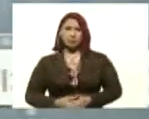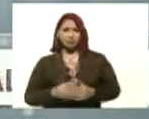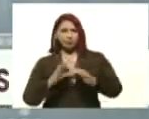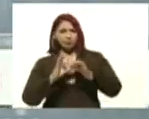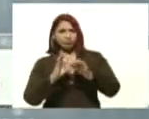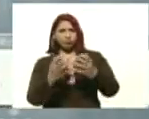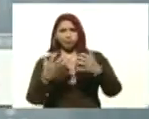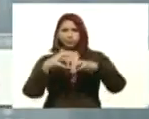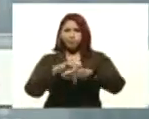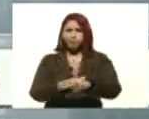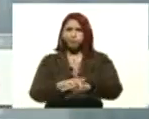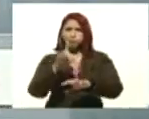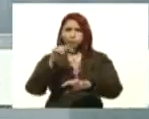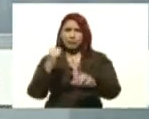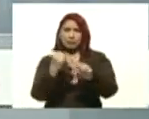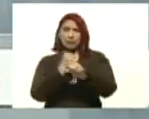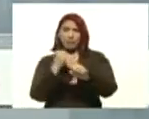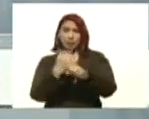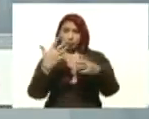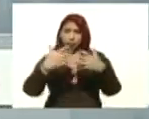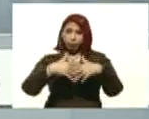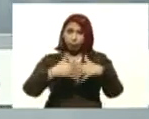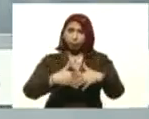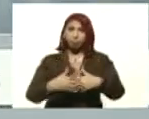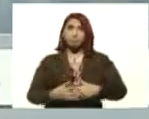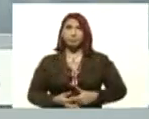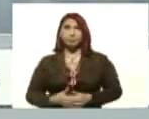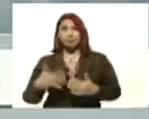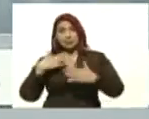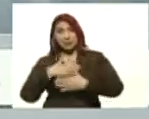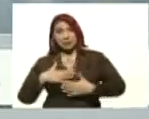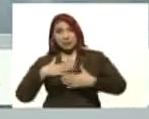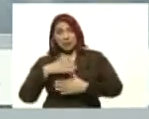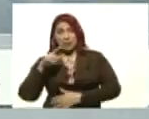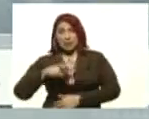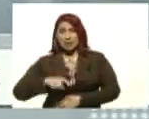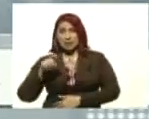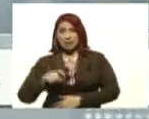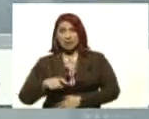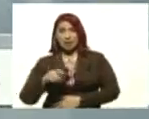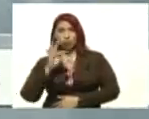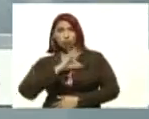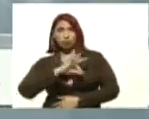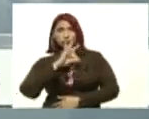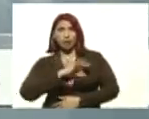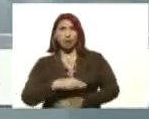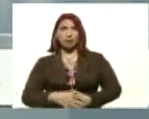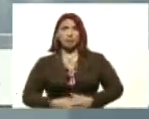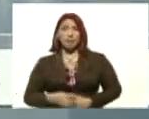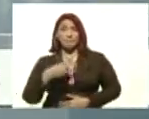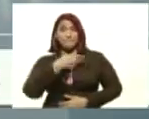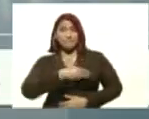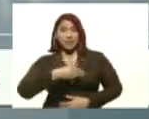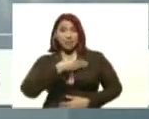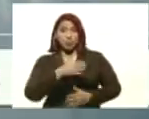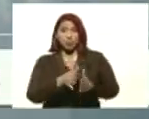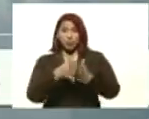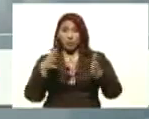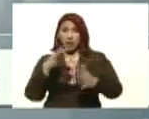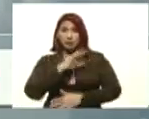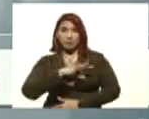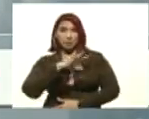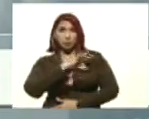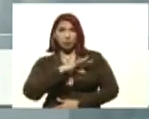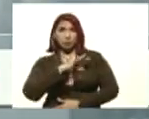vinculados precisamente a la labor industrial, a la satisfacción de las necesidades sociales, a las misiones, grandes misiones